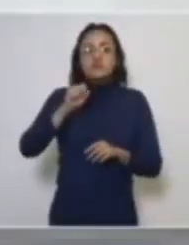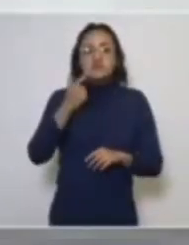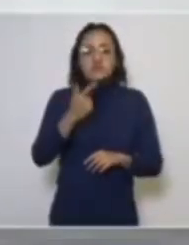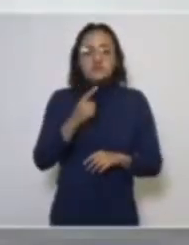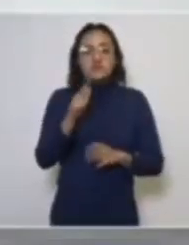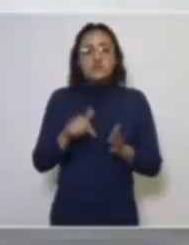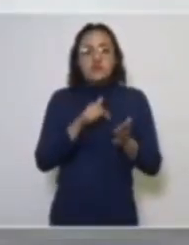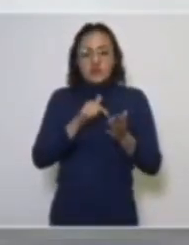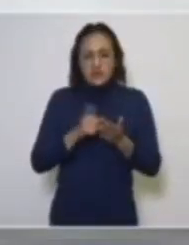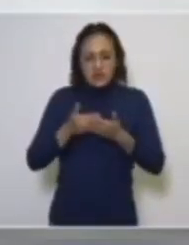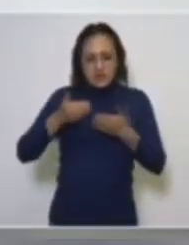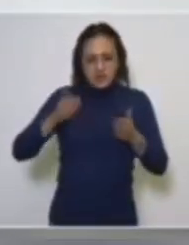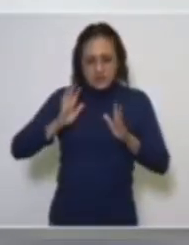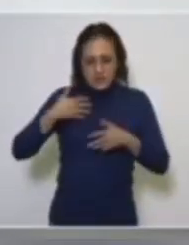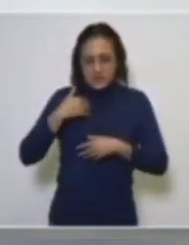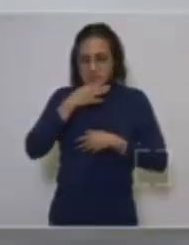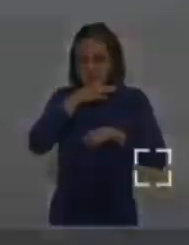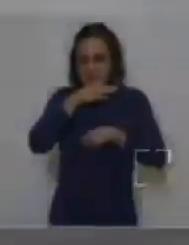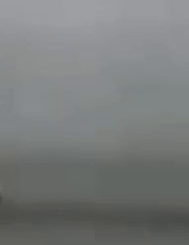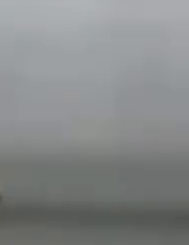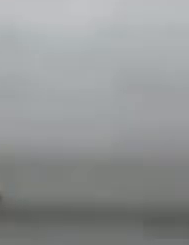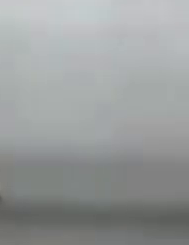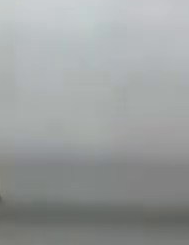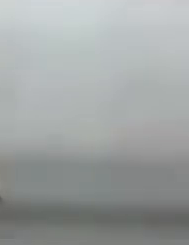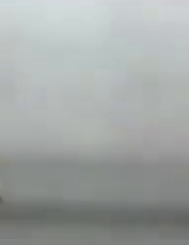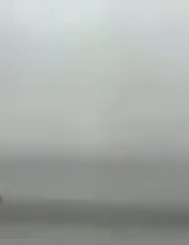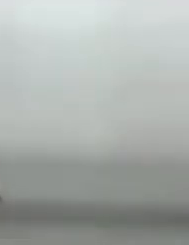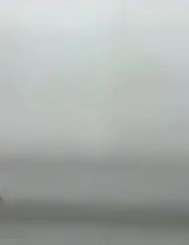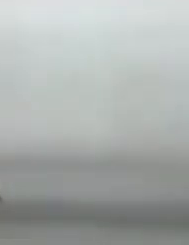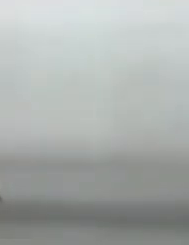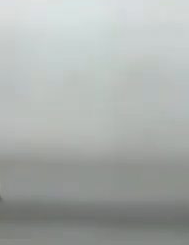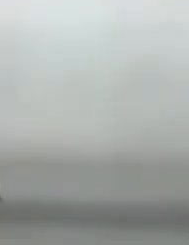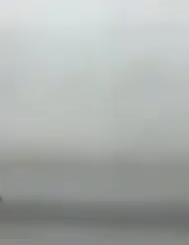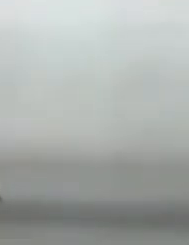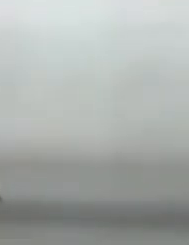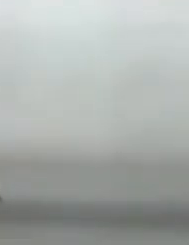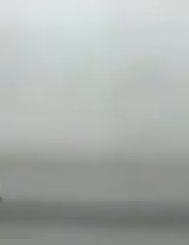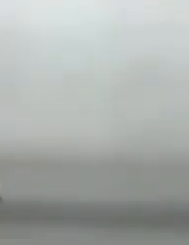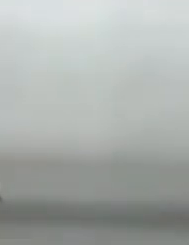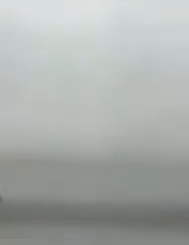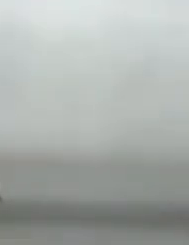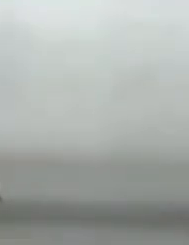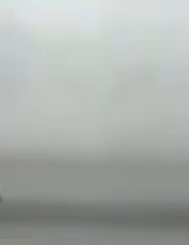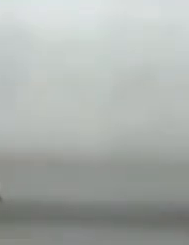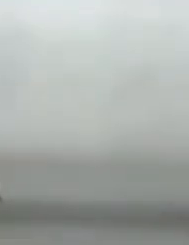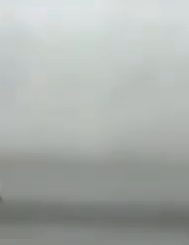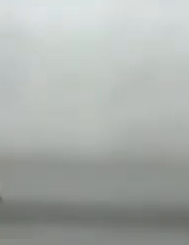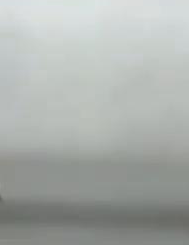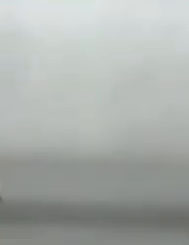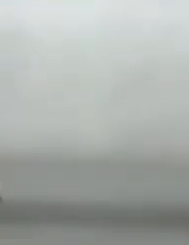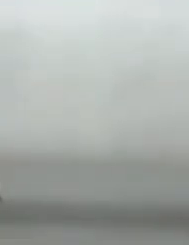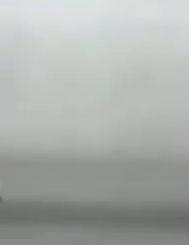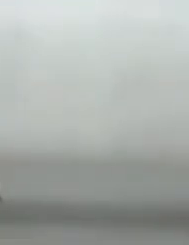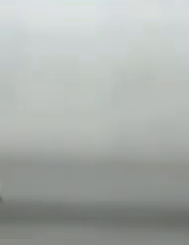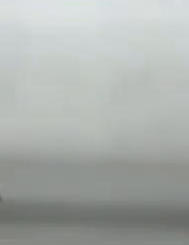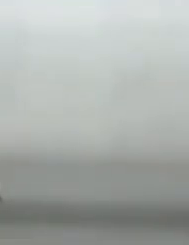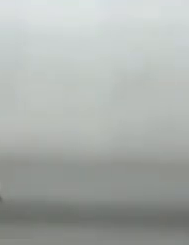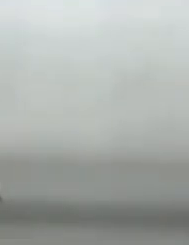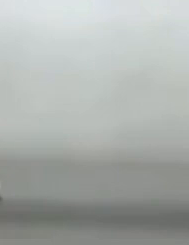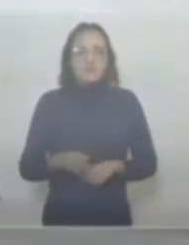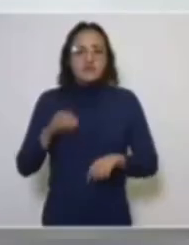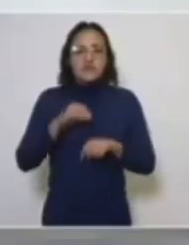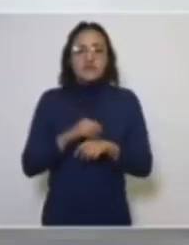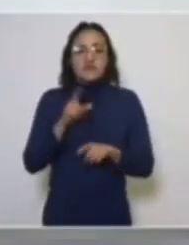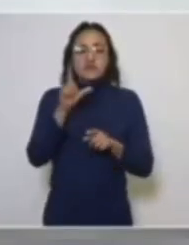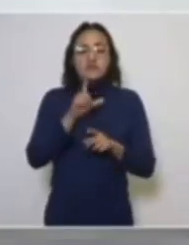67 unidades médicas que tienen la jornada de vacunación. Tema de vacunación, a partir del lunes se instalarán